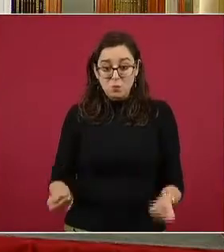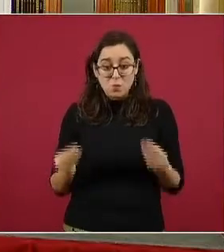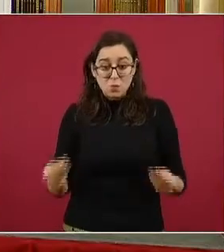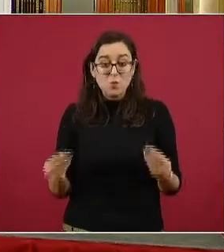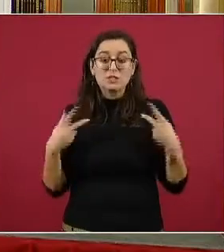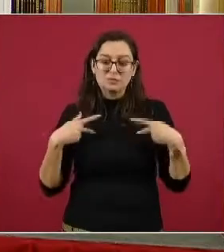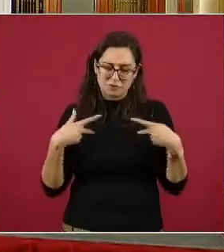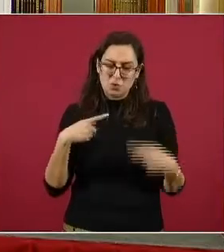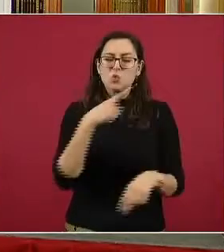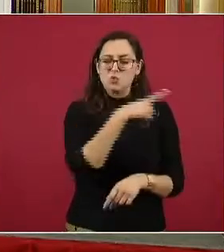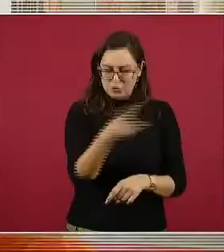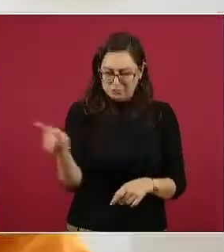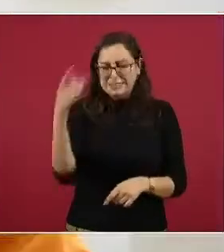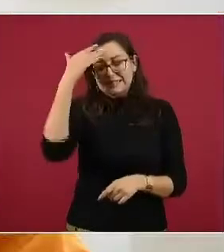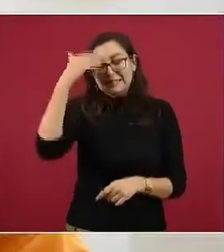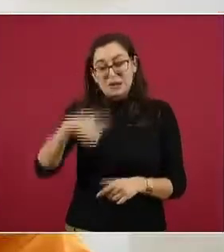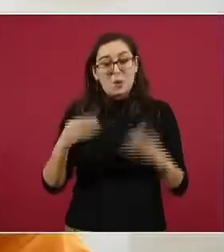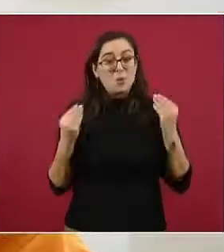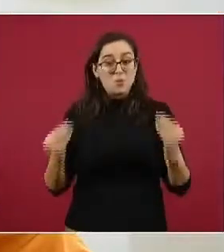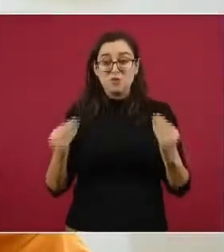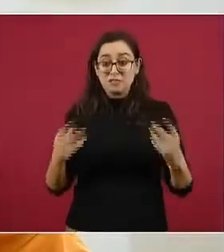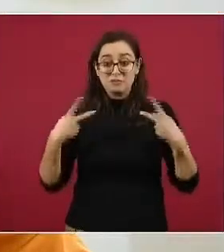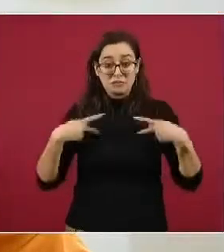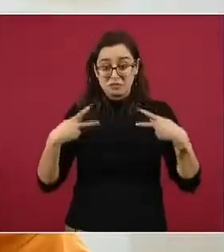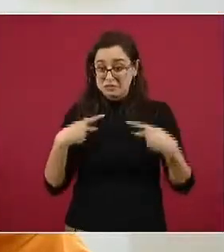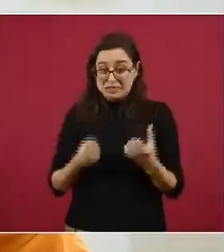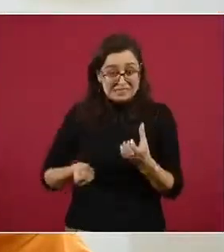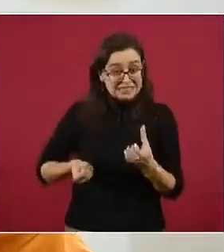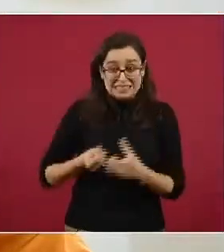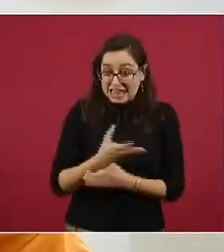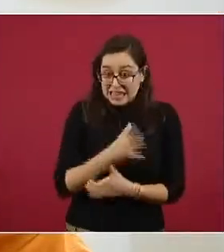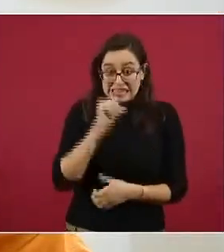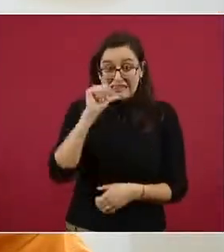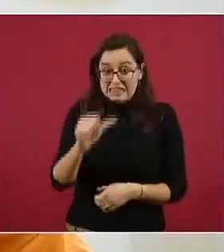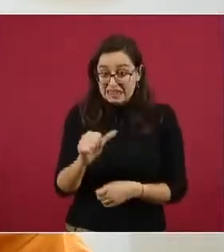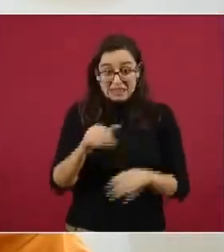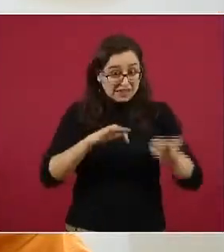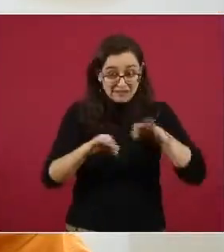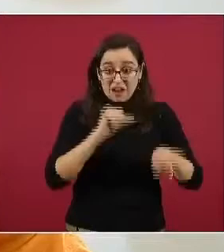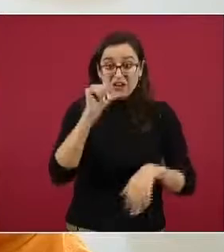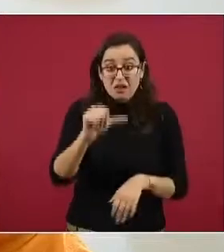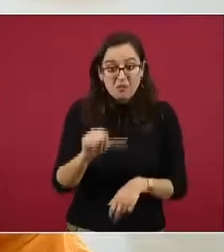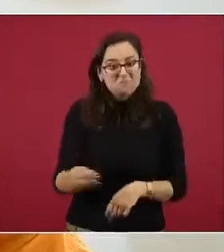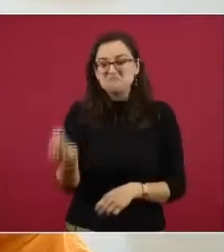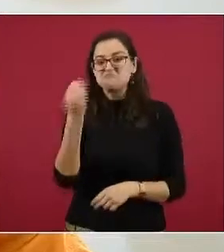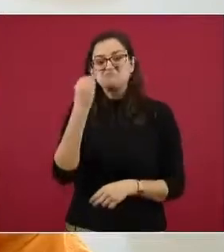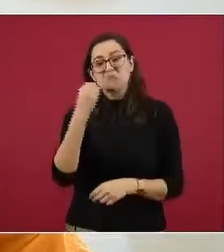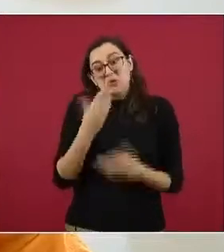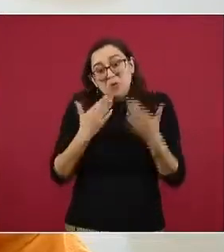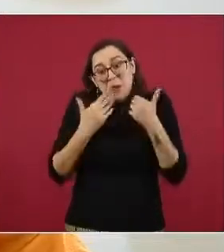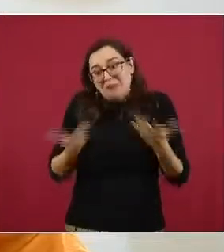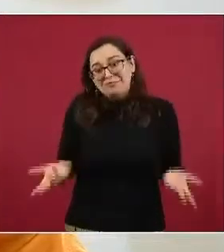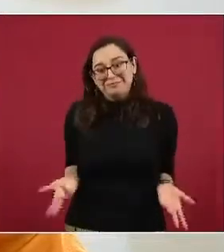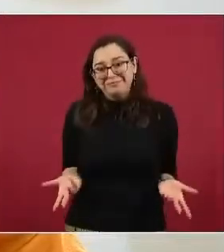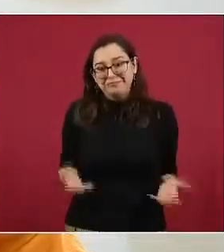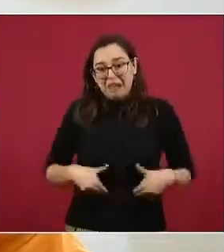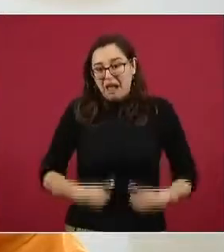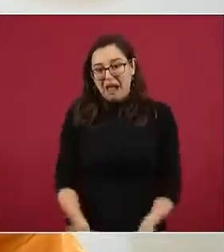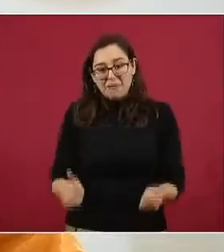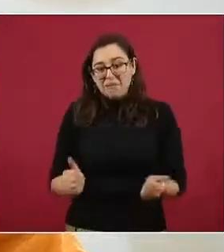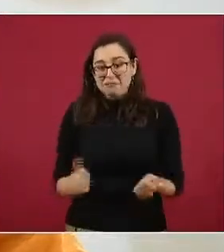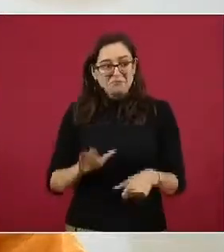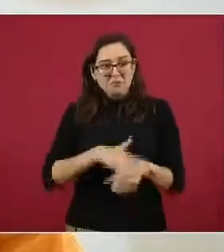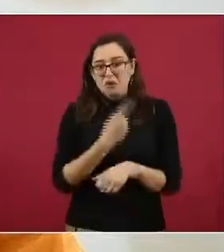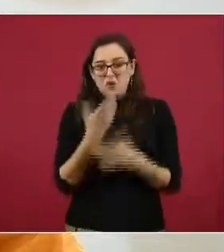personas, ustedes lo saben, que muchas personas que el día que no se movilizan, no trabajan, ese día no comen, no tienen ingreso